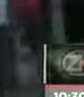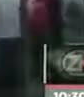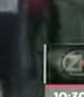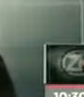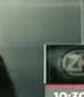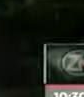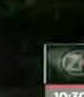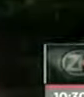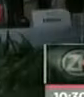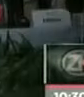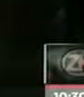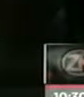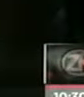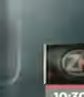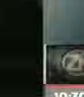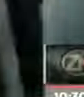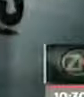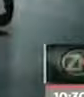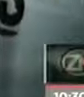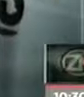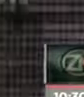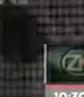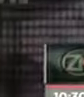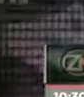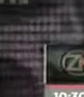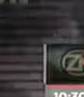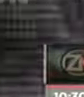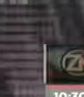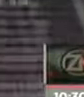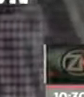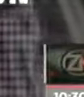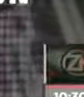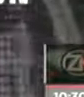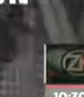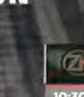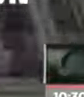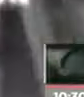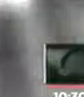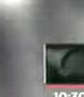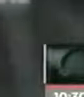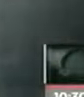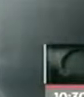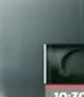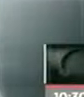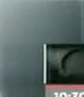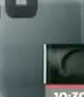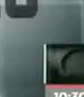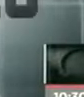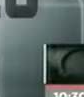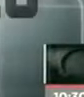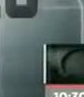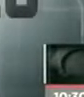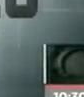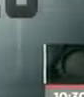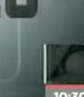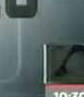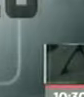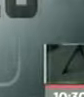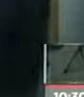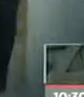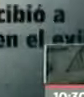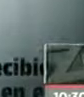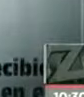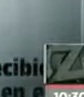aspectos más importantes de una crónica de intervención fallida. 1. Fase del